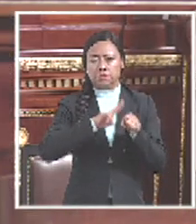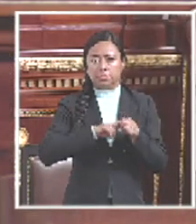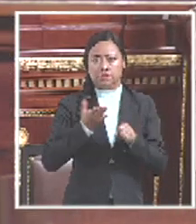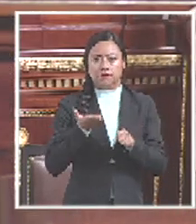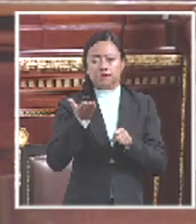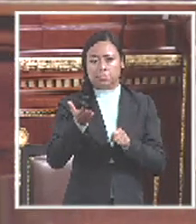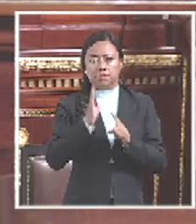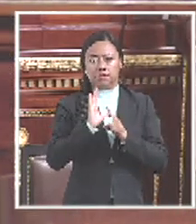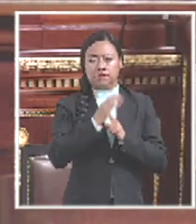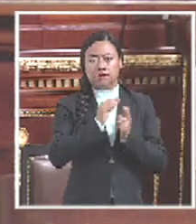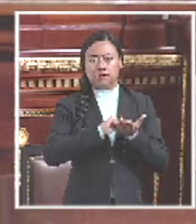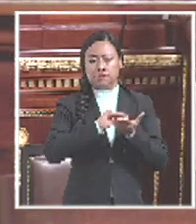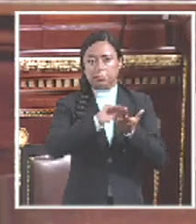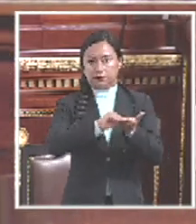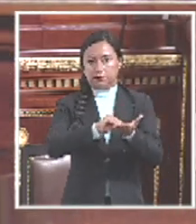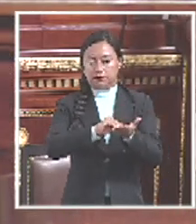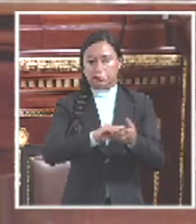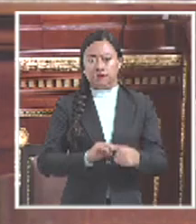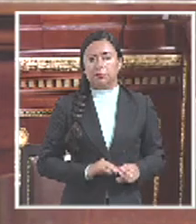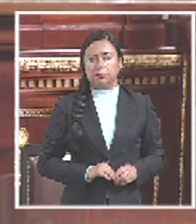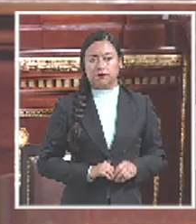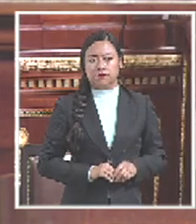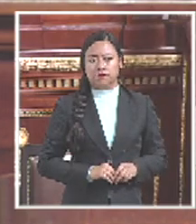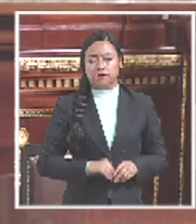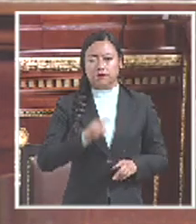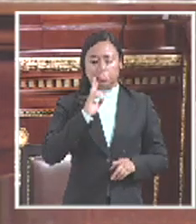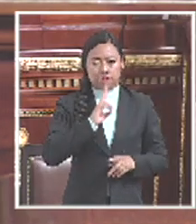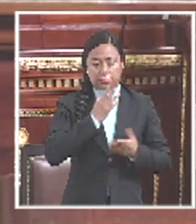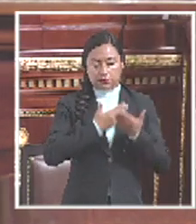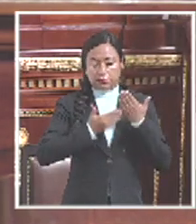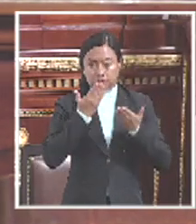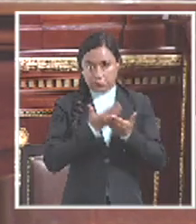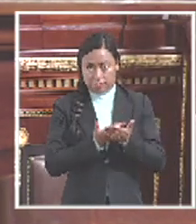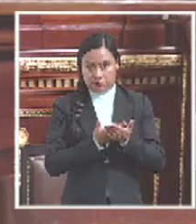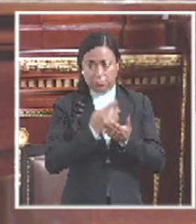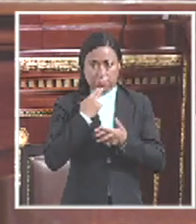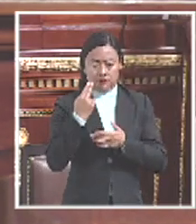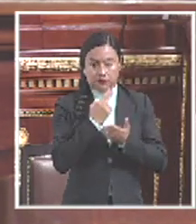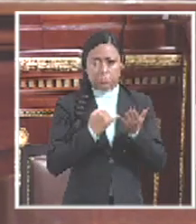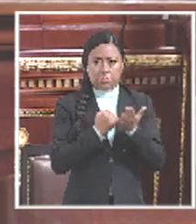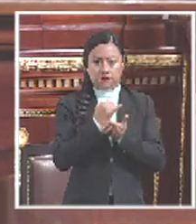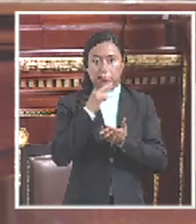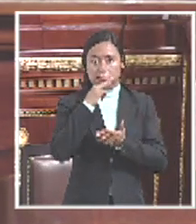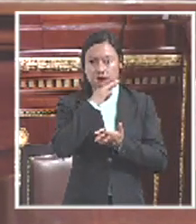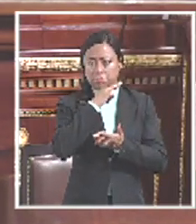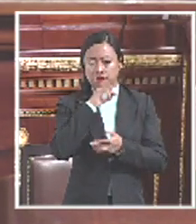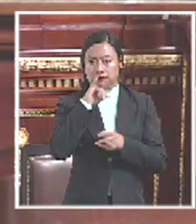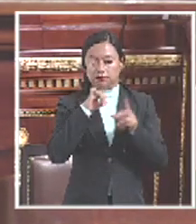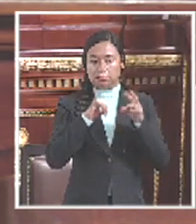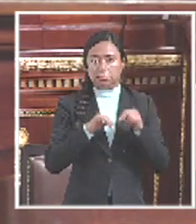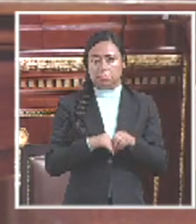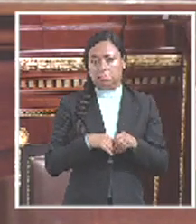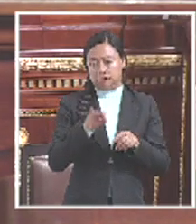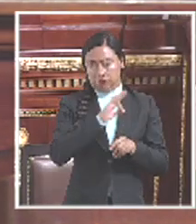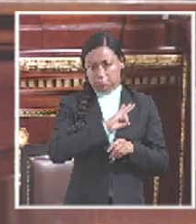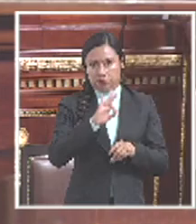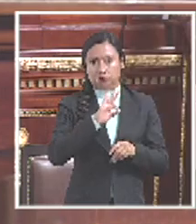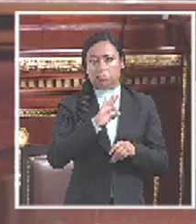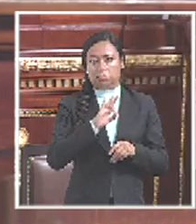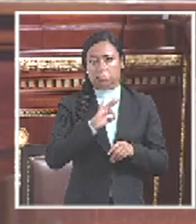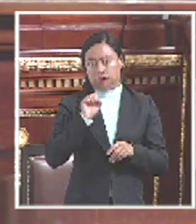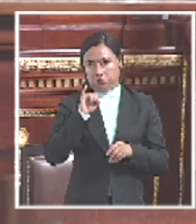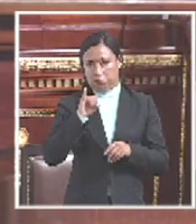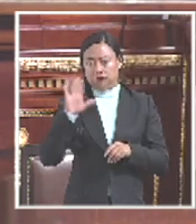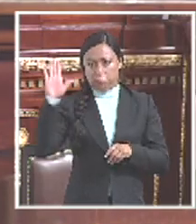la Comisión Permanente si la propuesta de referencia se considera urgente y obvia resolución, lo manifiesten en sentido